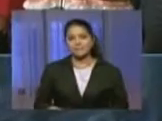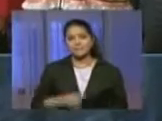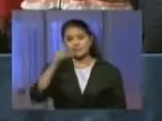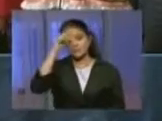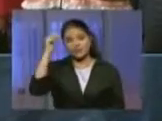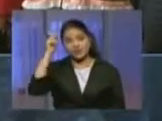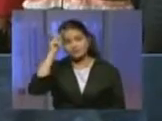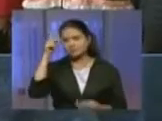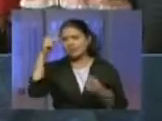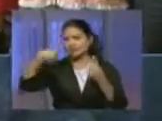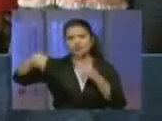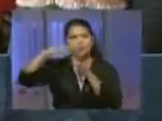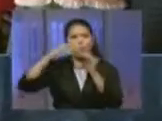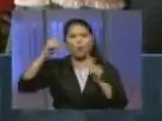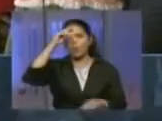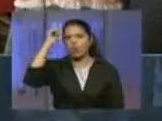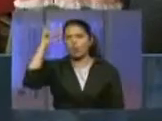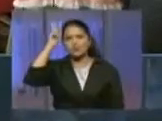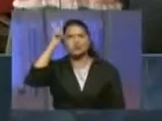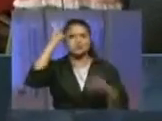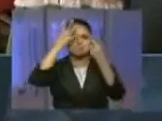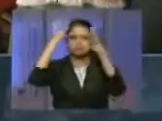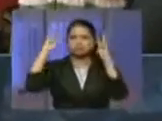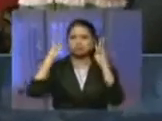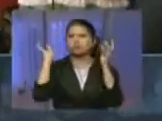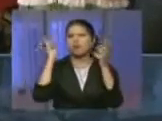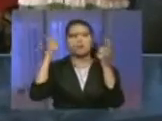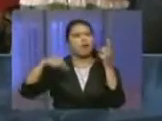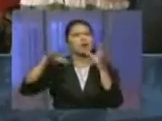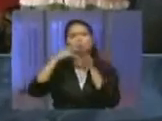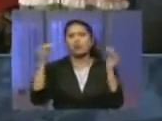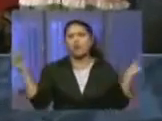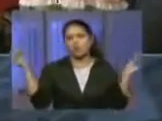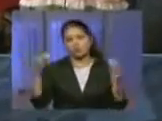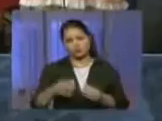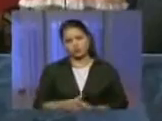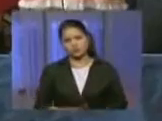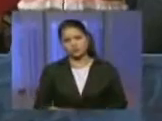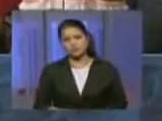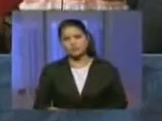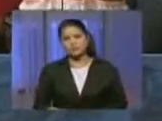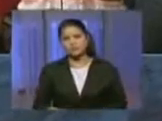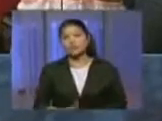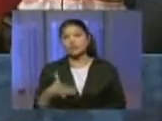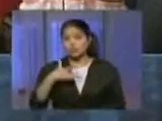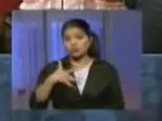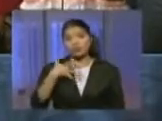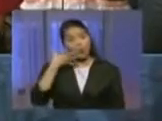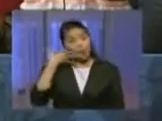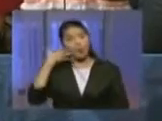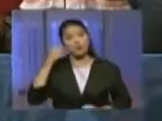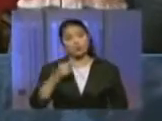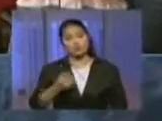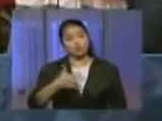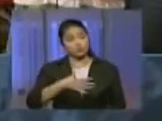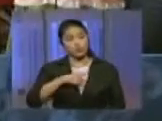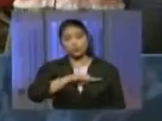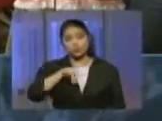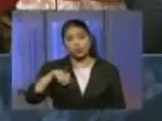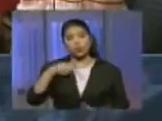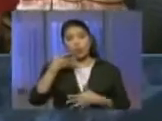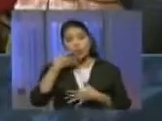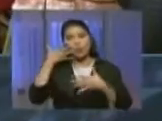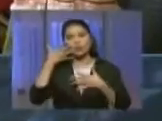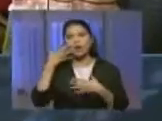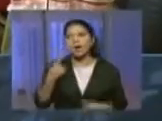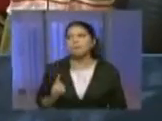urimar a chacao a todos nos sentimos orgullosos y orgullosas nunca